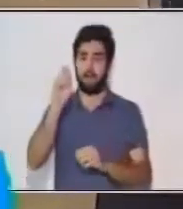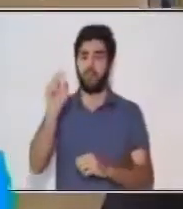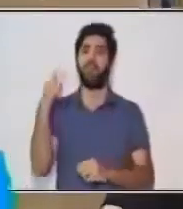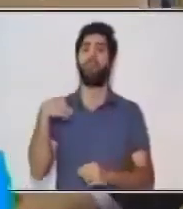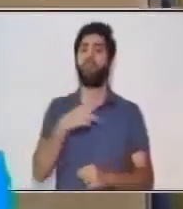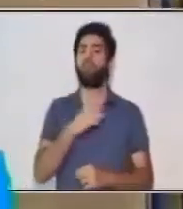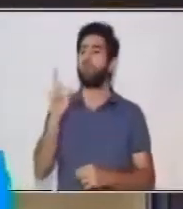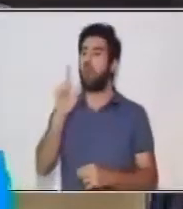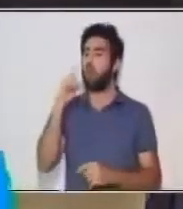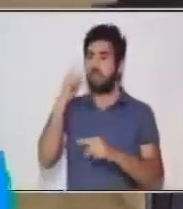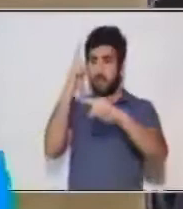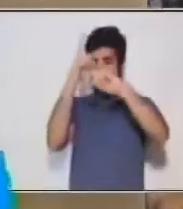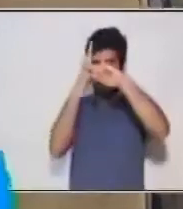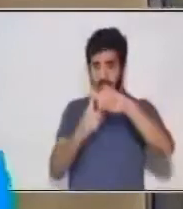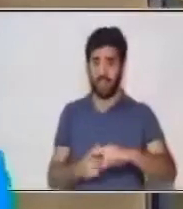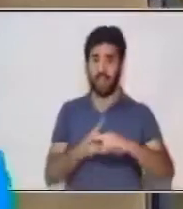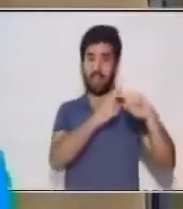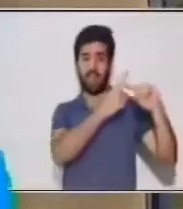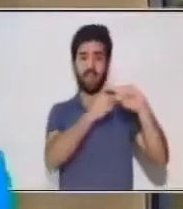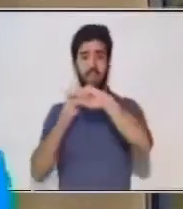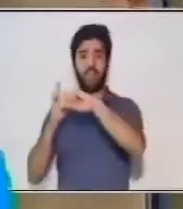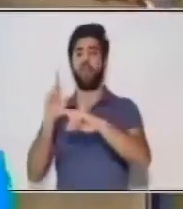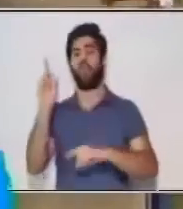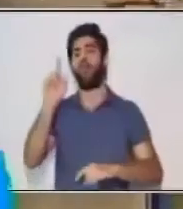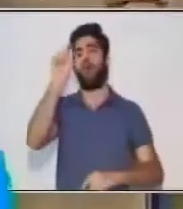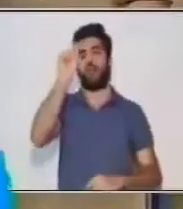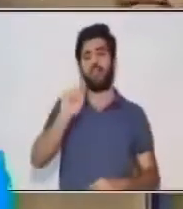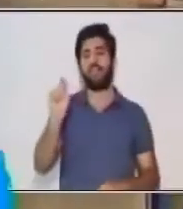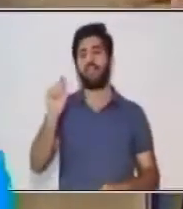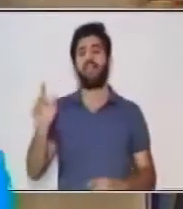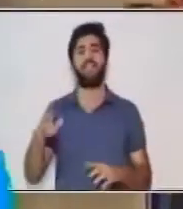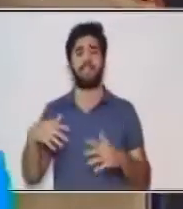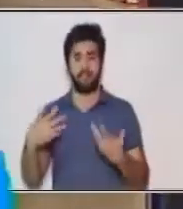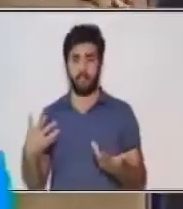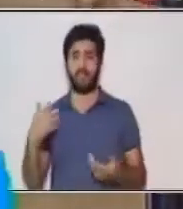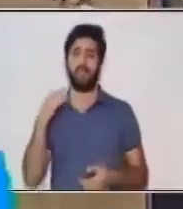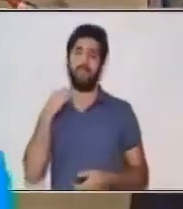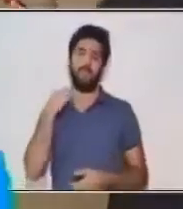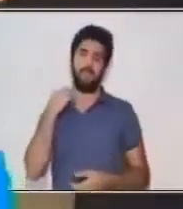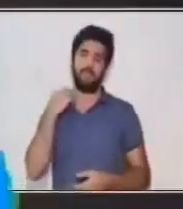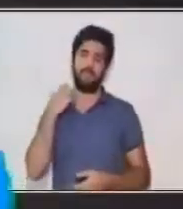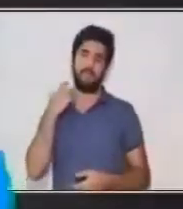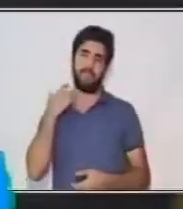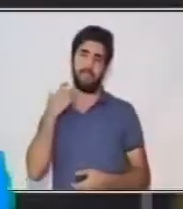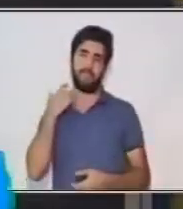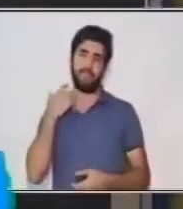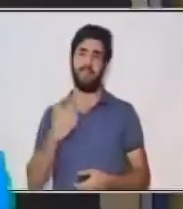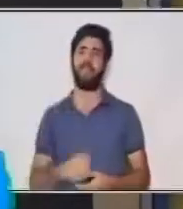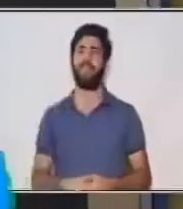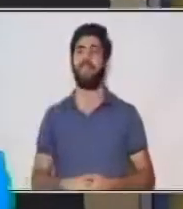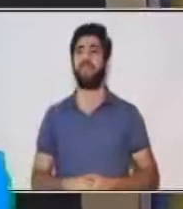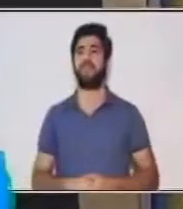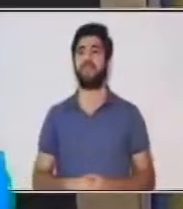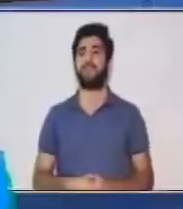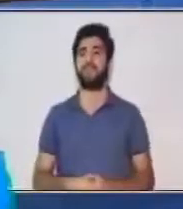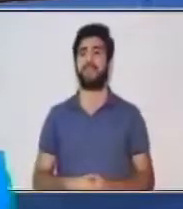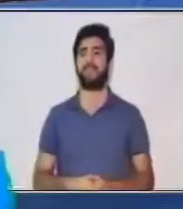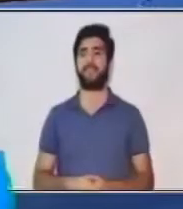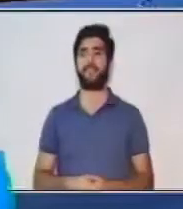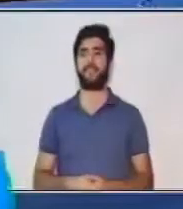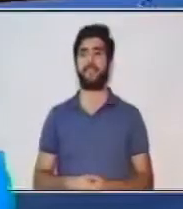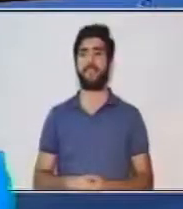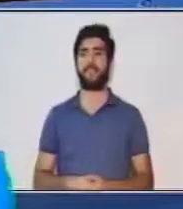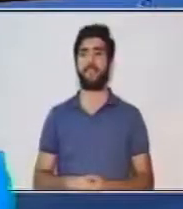nuestro plano cartesiano que tenemos aquí. Lo vamos a ubicar de esta forma. Vamos a colocar el menos 3 aquí.